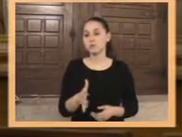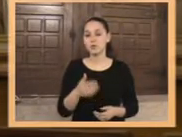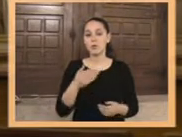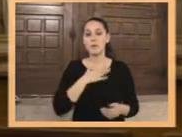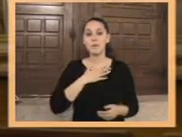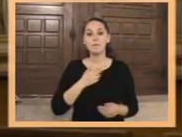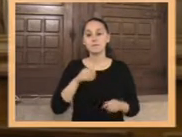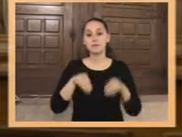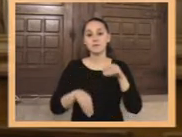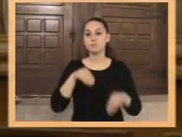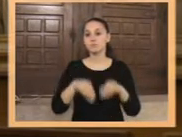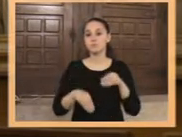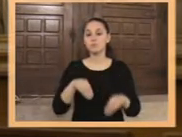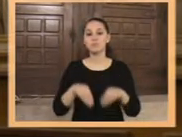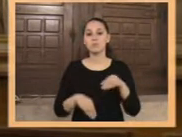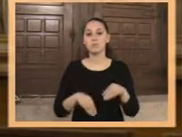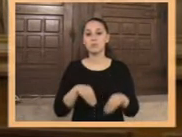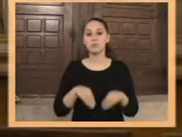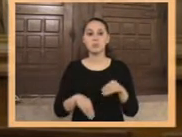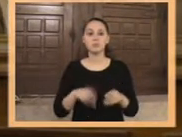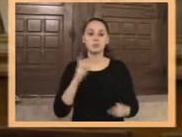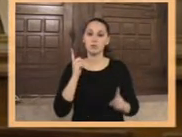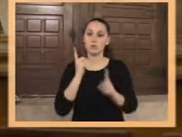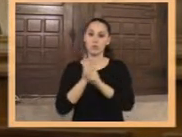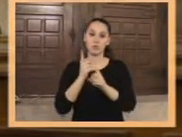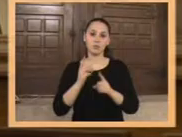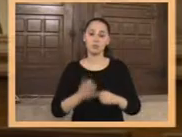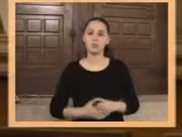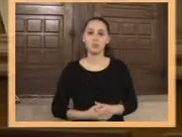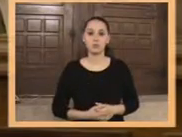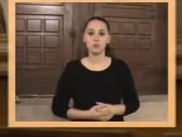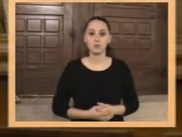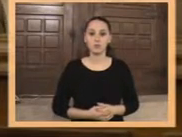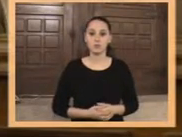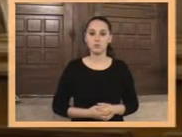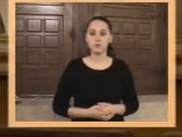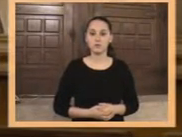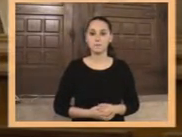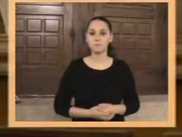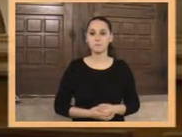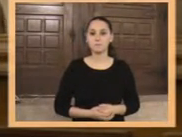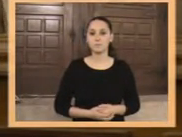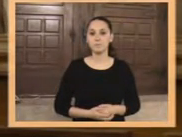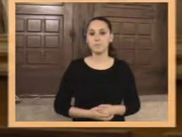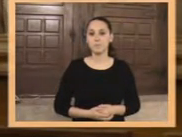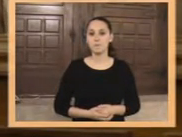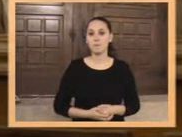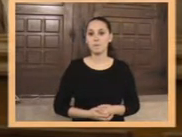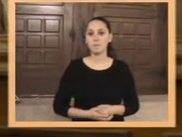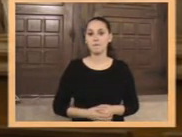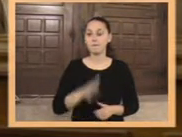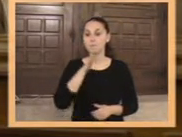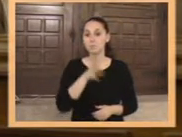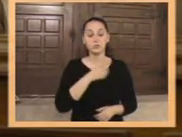favor. Con lo cual seguiré precisamente con lo que voté o con lo que